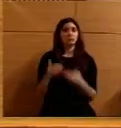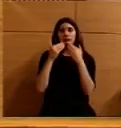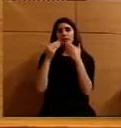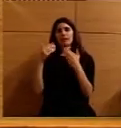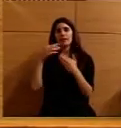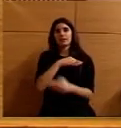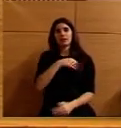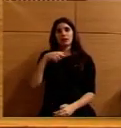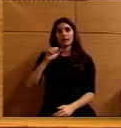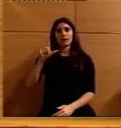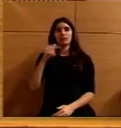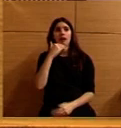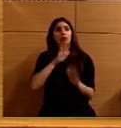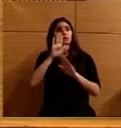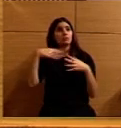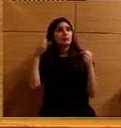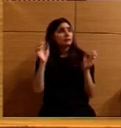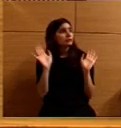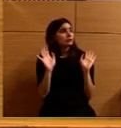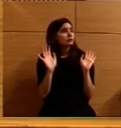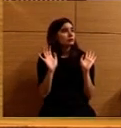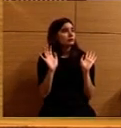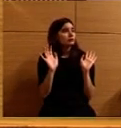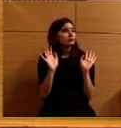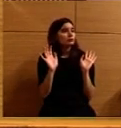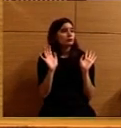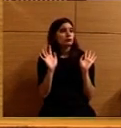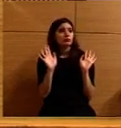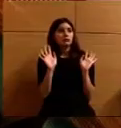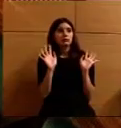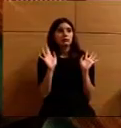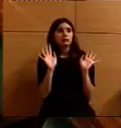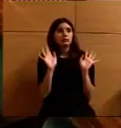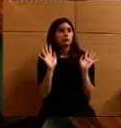Gracias, señora Gil. ¿Alguna intervención más?